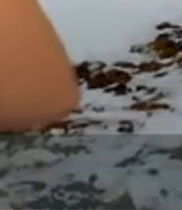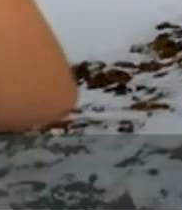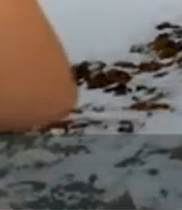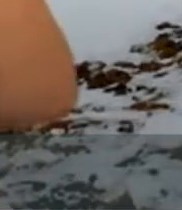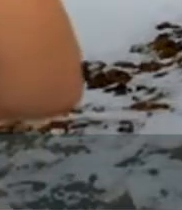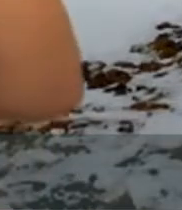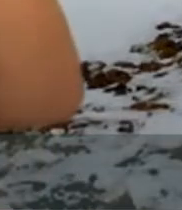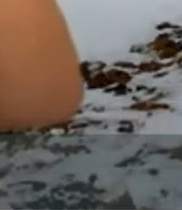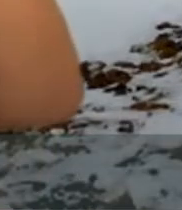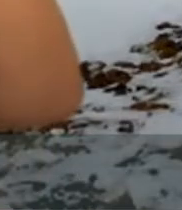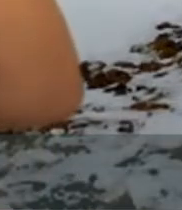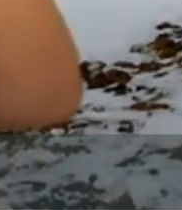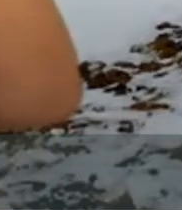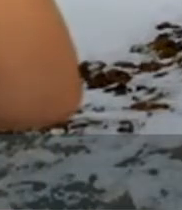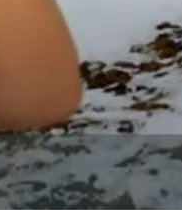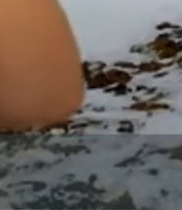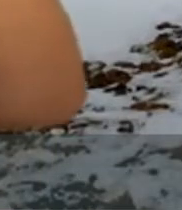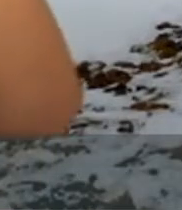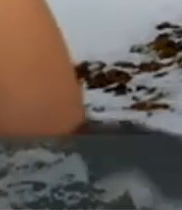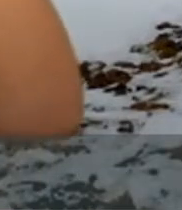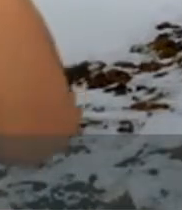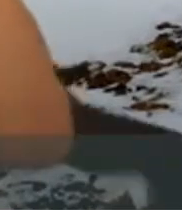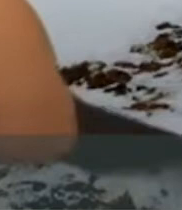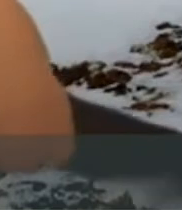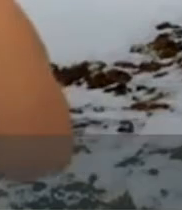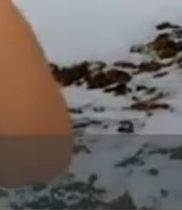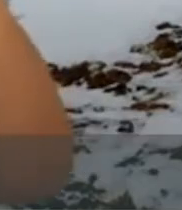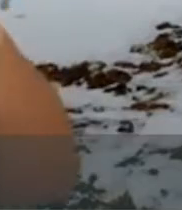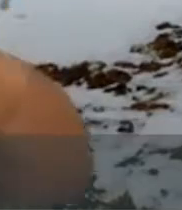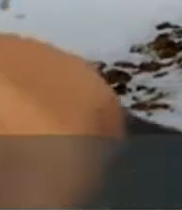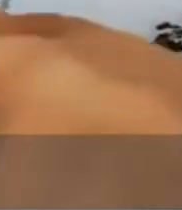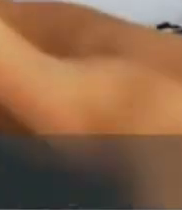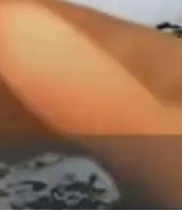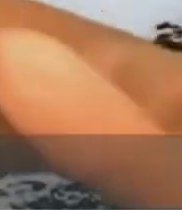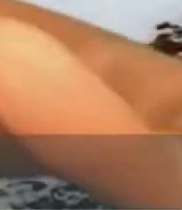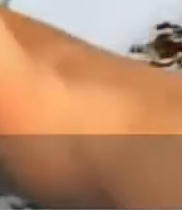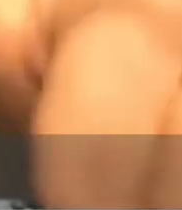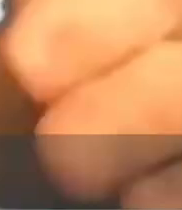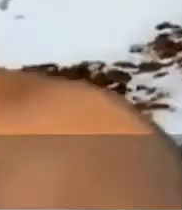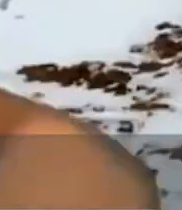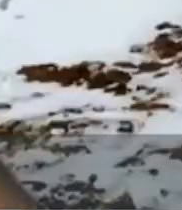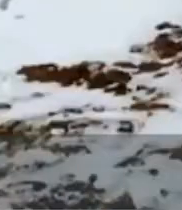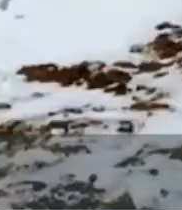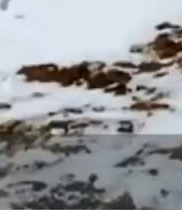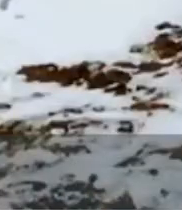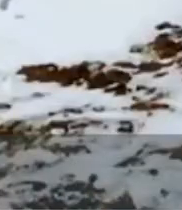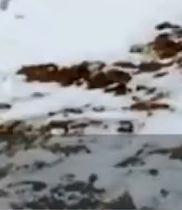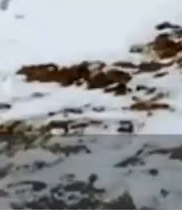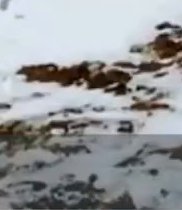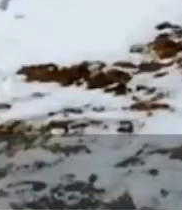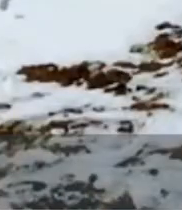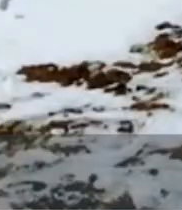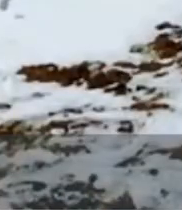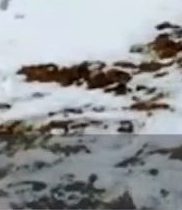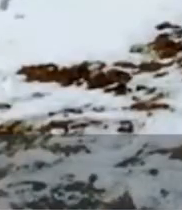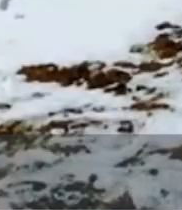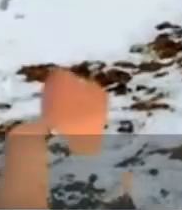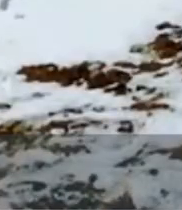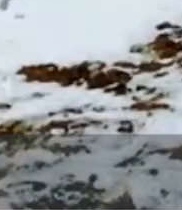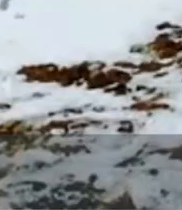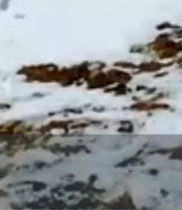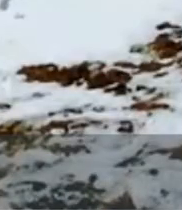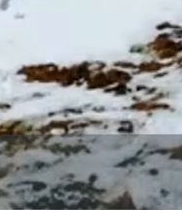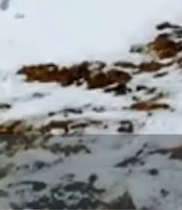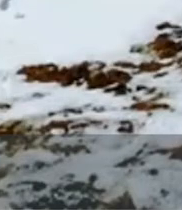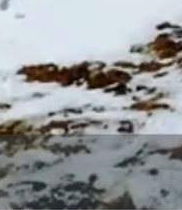al aumento de la temperatura del océano. Por lo tanto, aunque la parte superior de la Antártida se ha mantenido fresca por